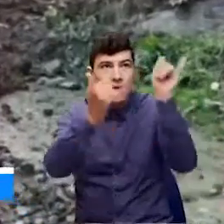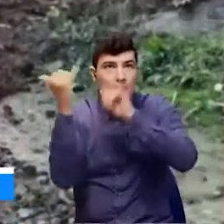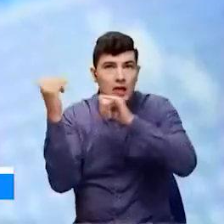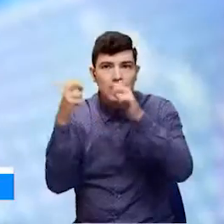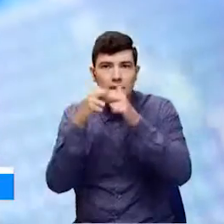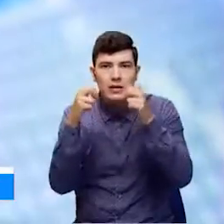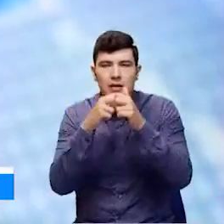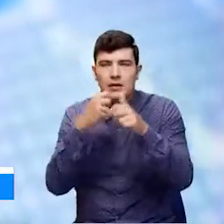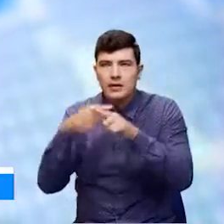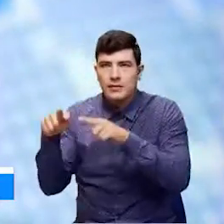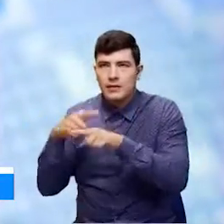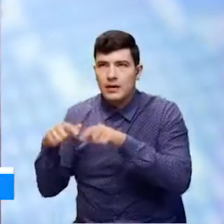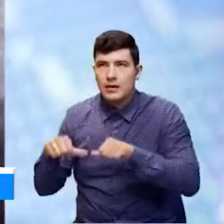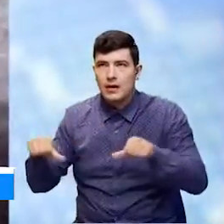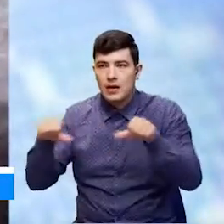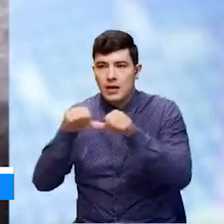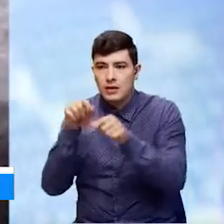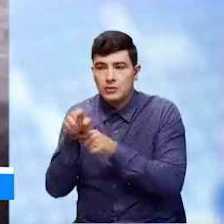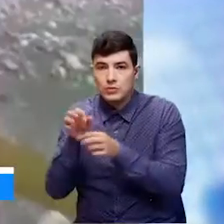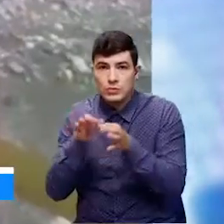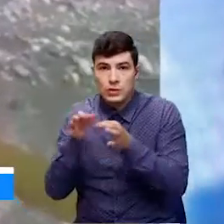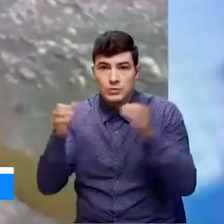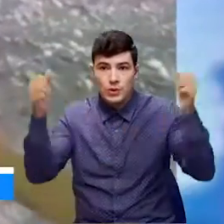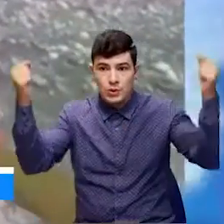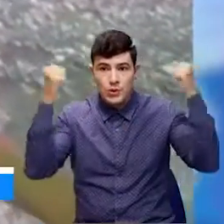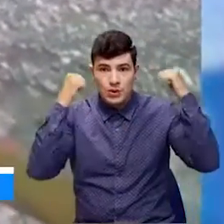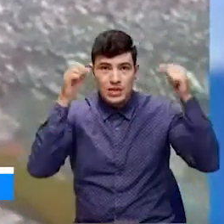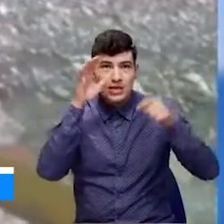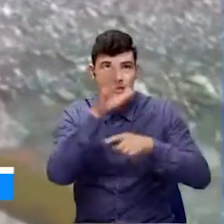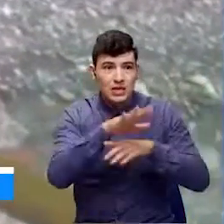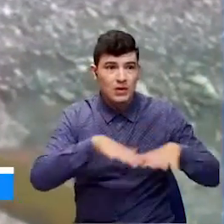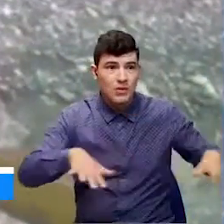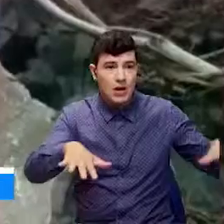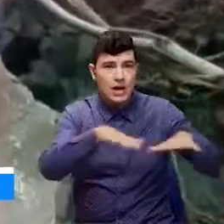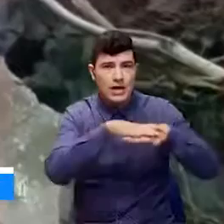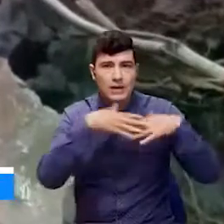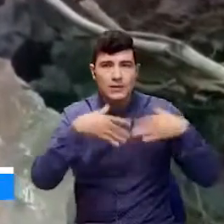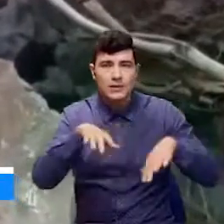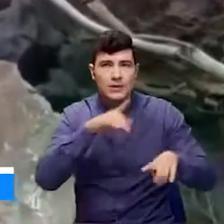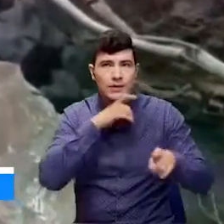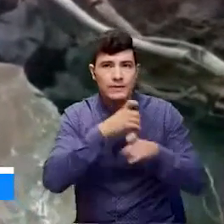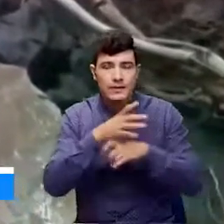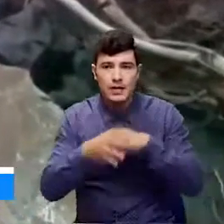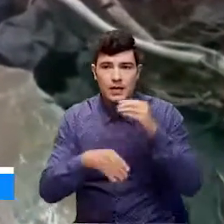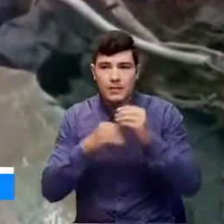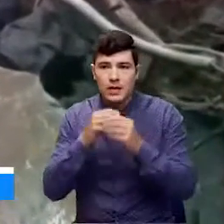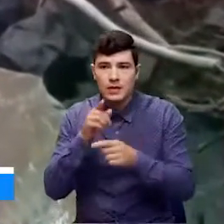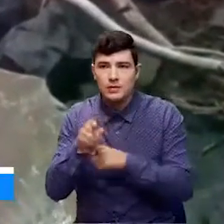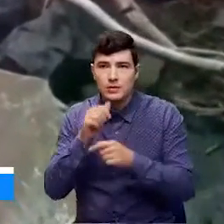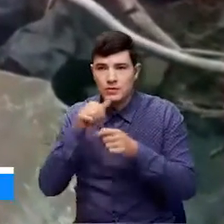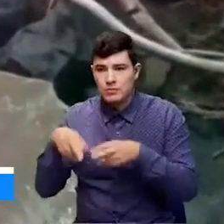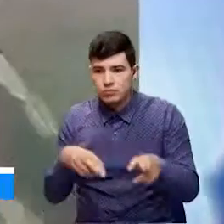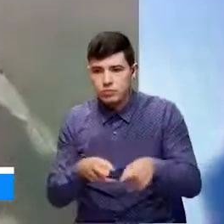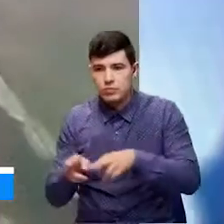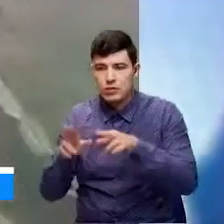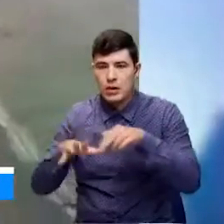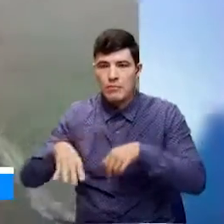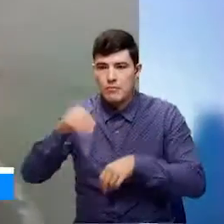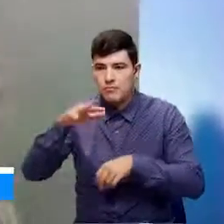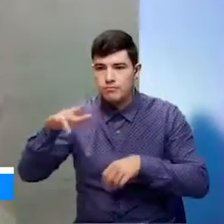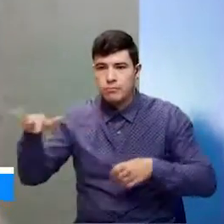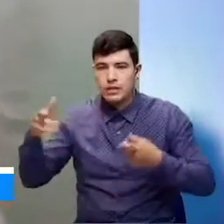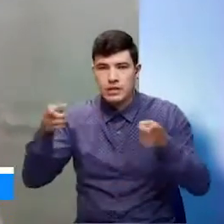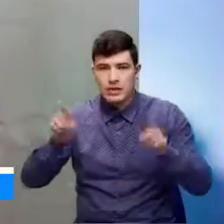sectores piedecuesta alerta por deslizamiento en cinco veredas y puerto wilches inundaciones por desbordamiento de los ríos magdalena y